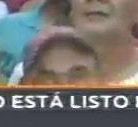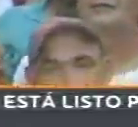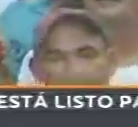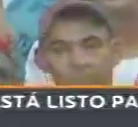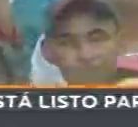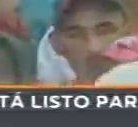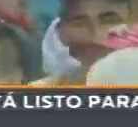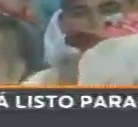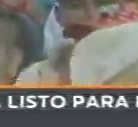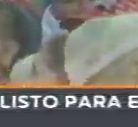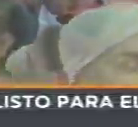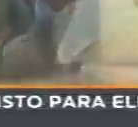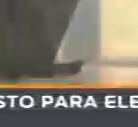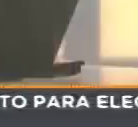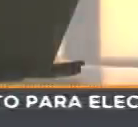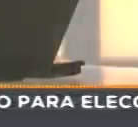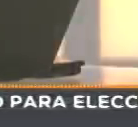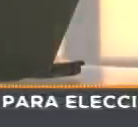favorito